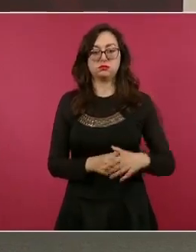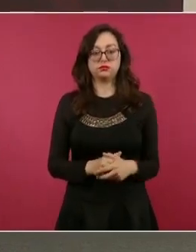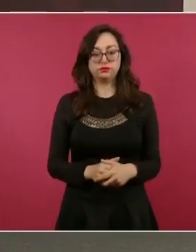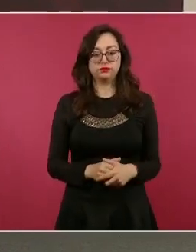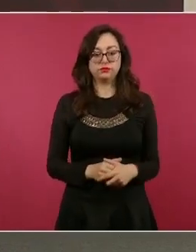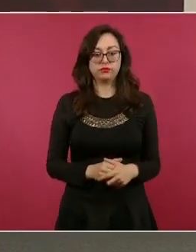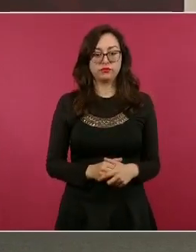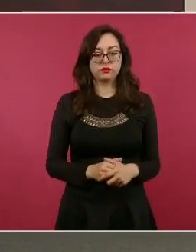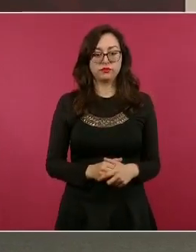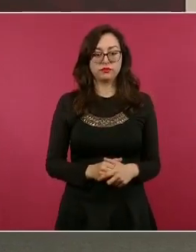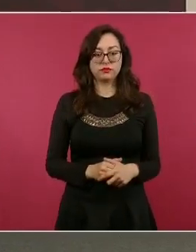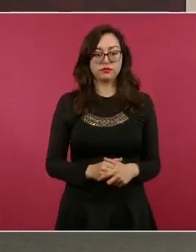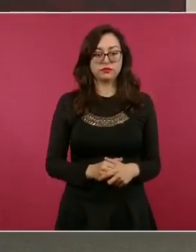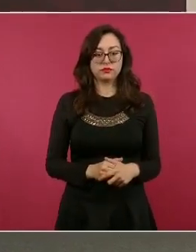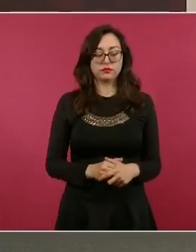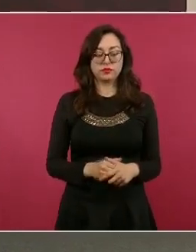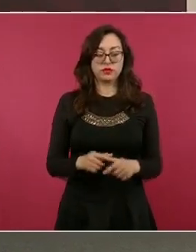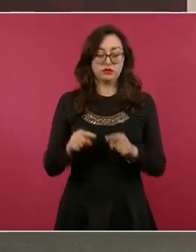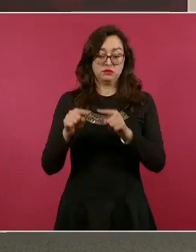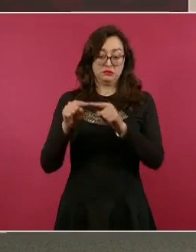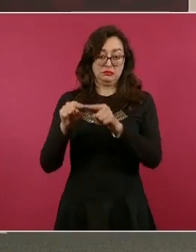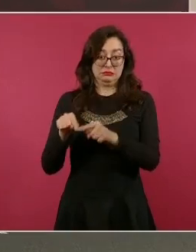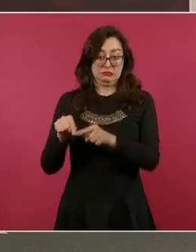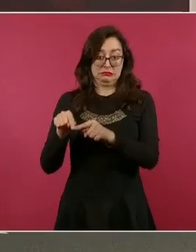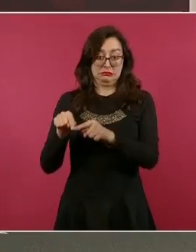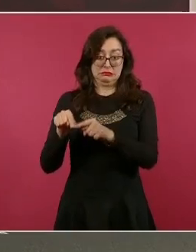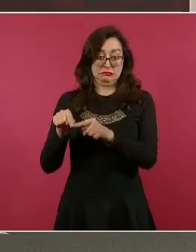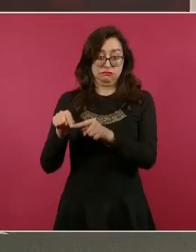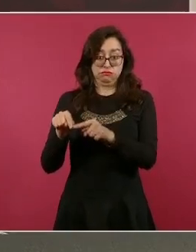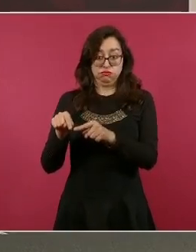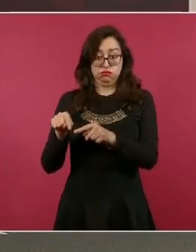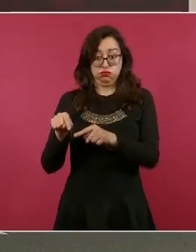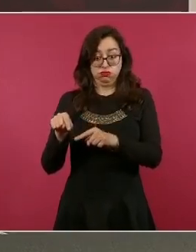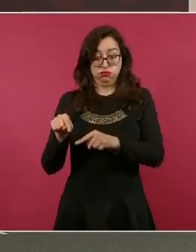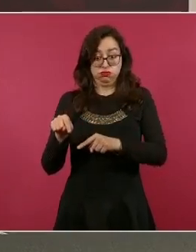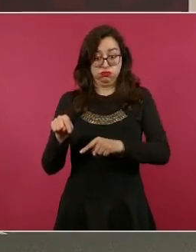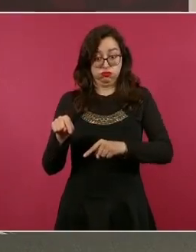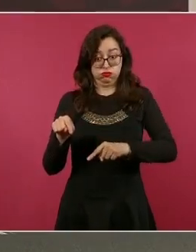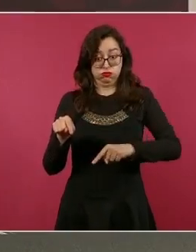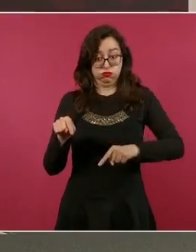de Motocintla a Huixla, precisamente.